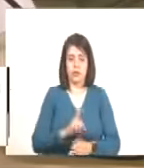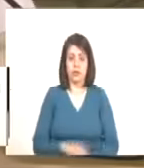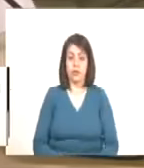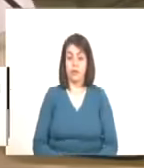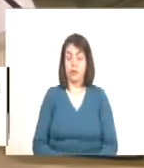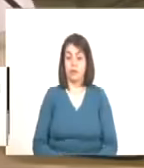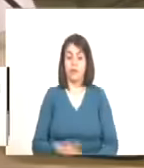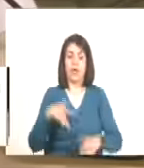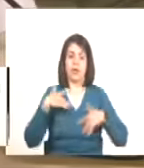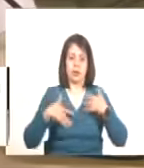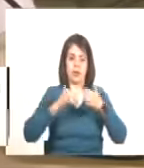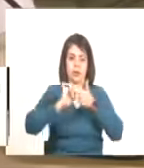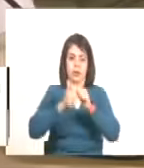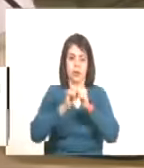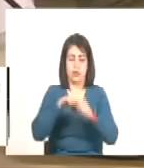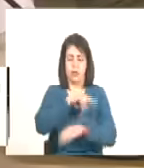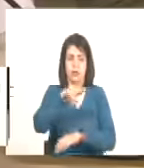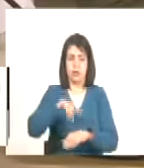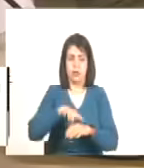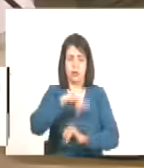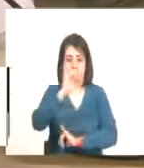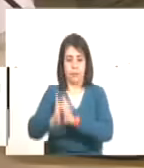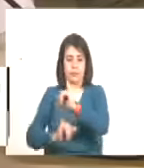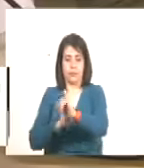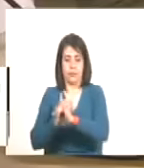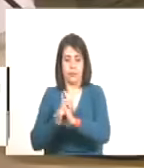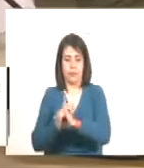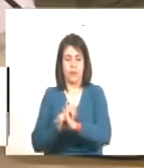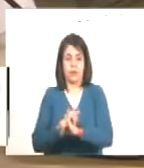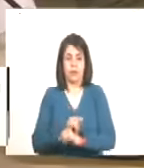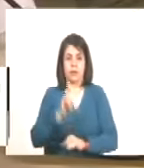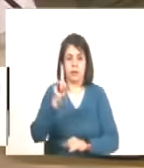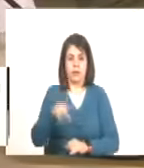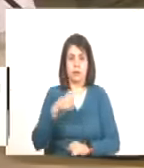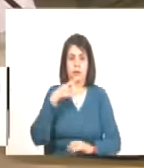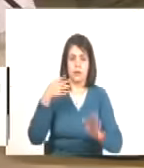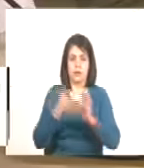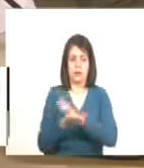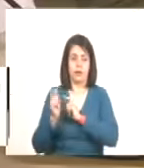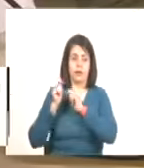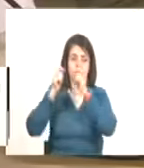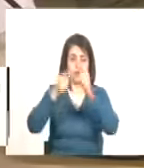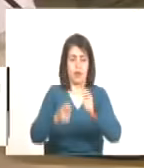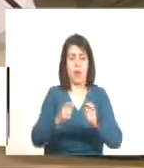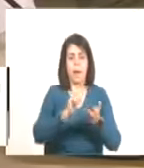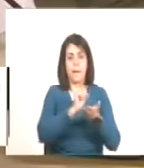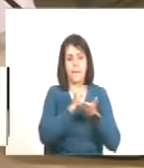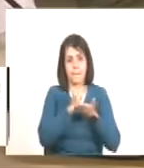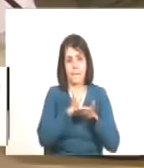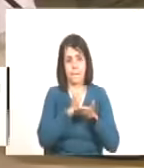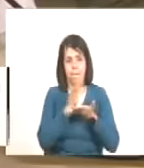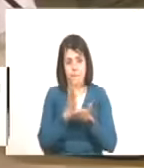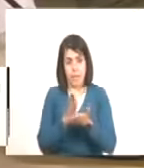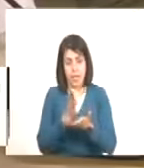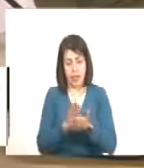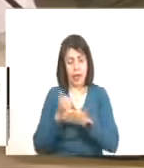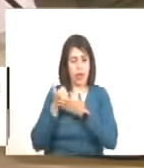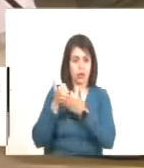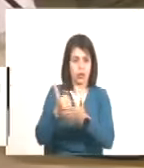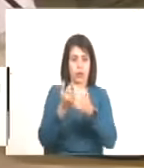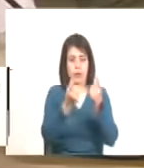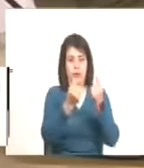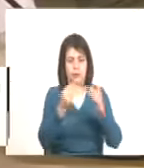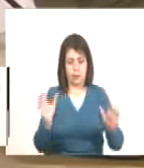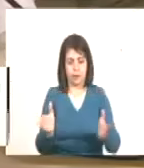discapacidad en eventos deportivos nacionales e internacionales mediante el otorgamiento de becas, beneficios económicos